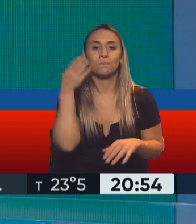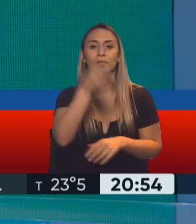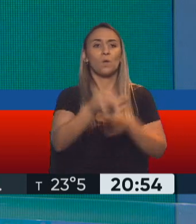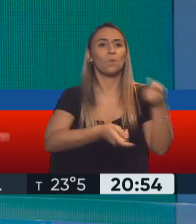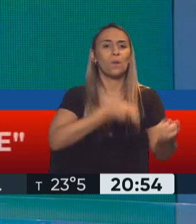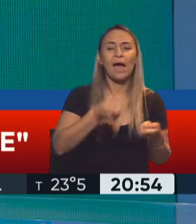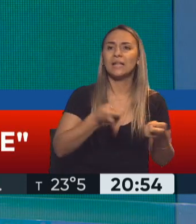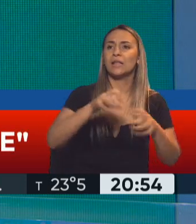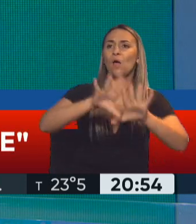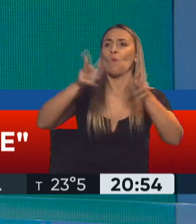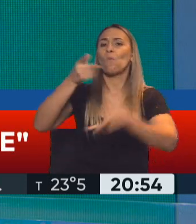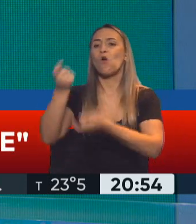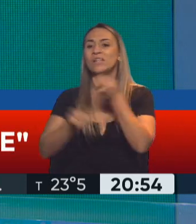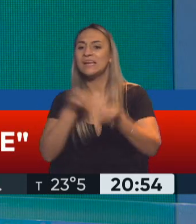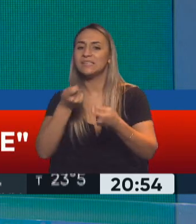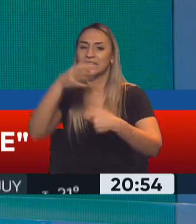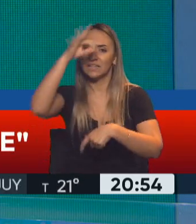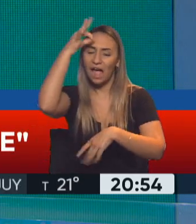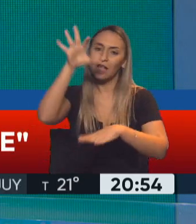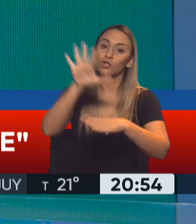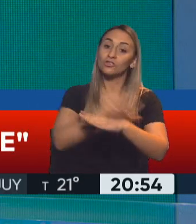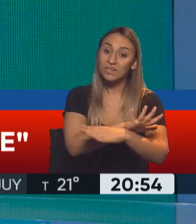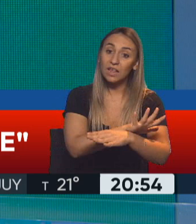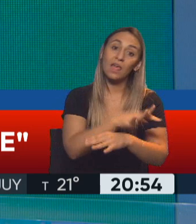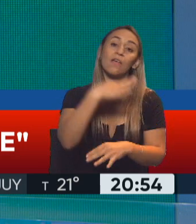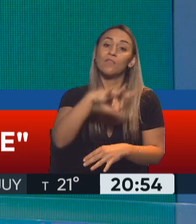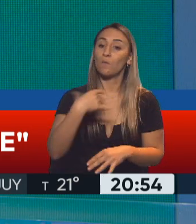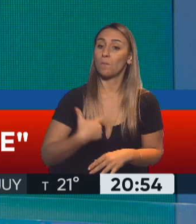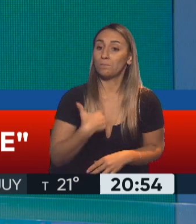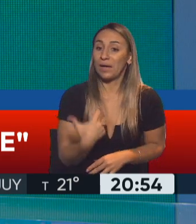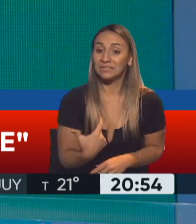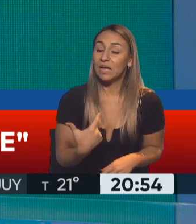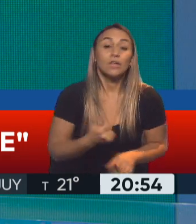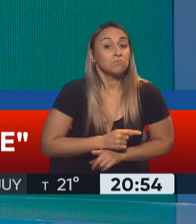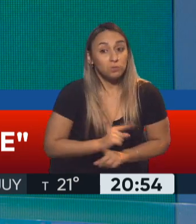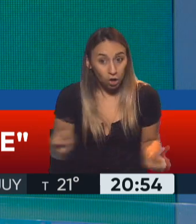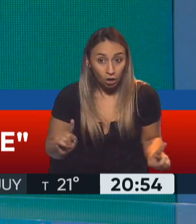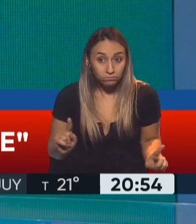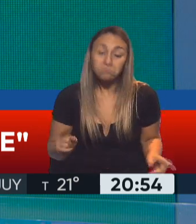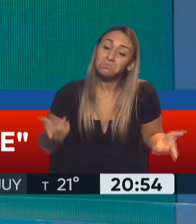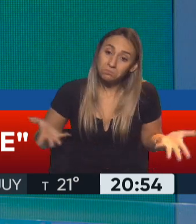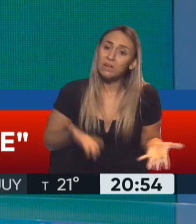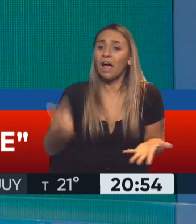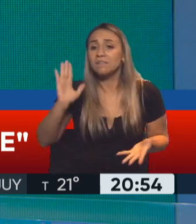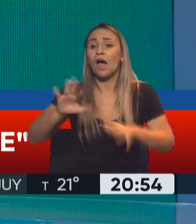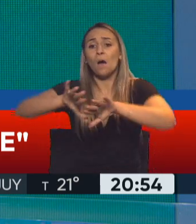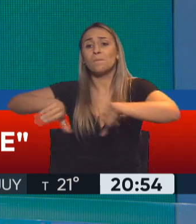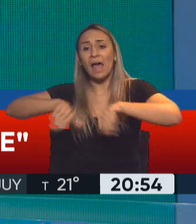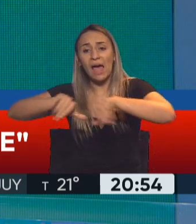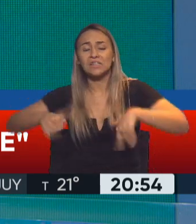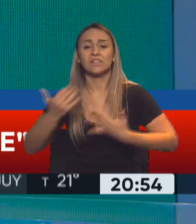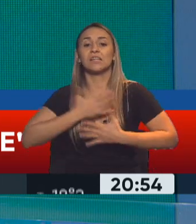como 'iron dolía y no te vas a la playa lo más tranquilo y allá vos con tu conciencia